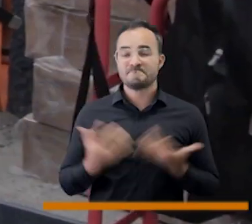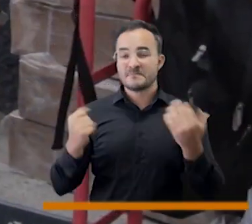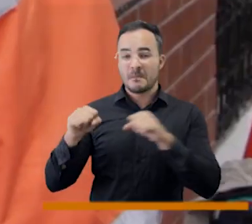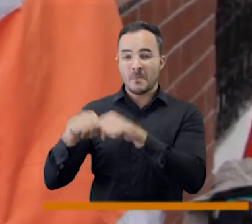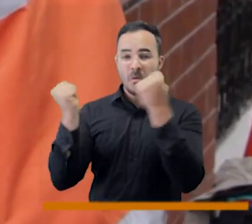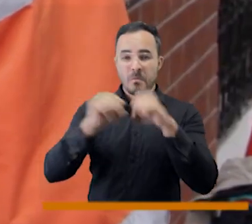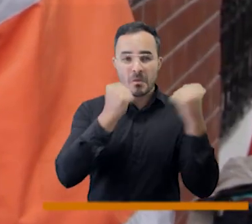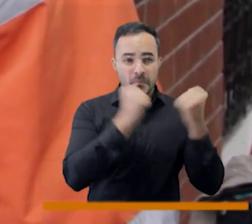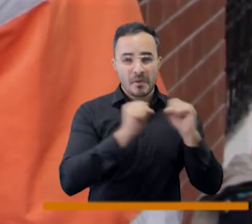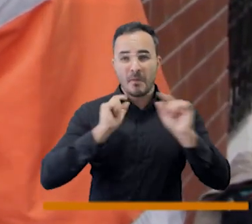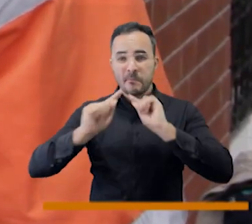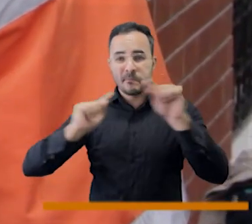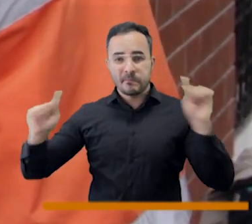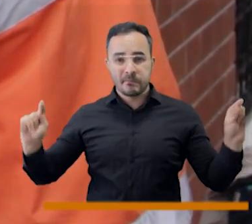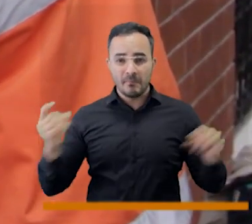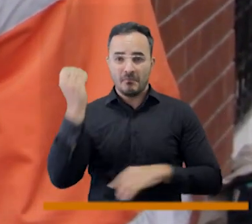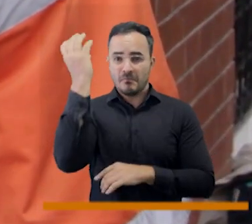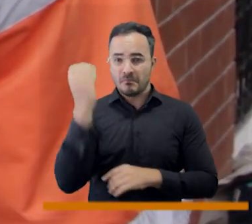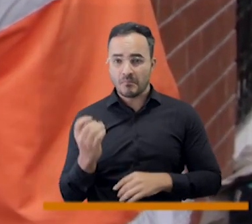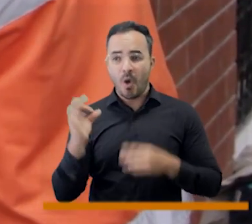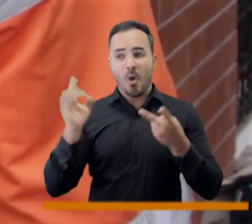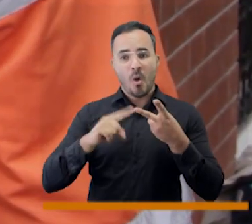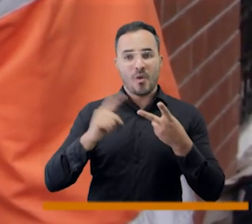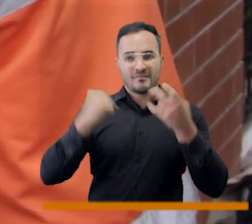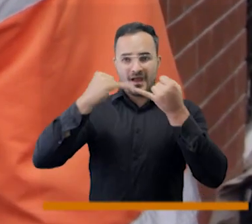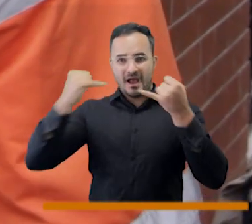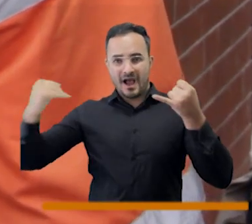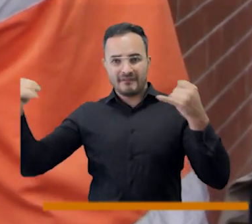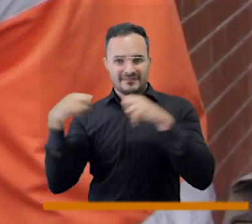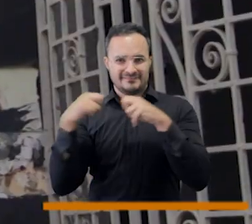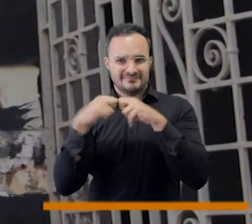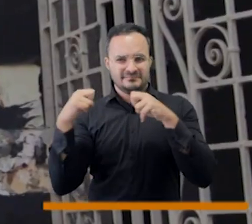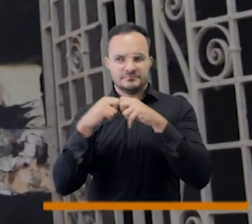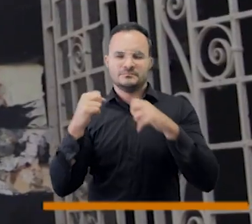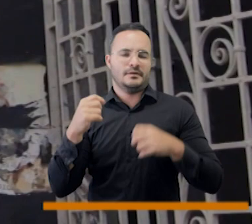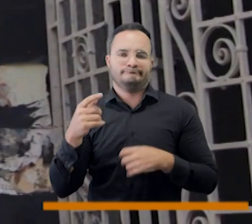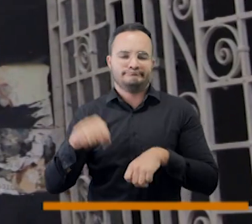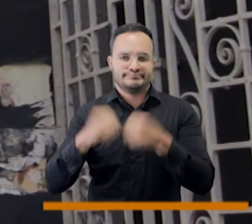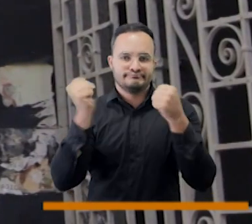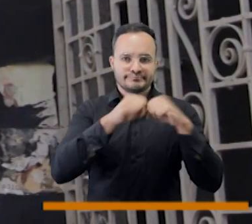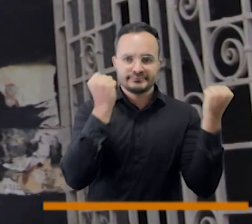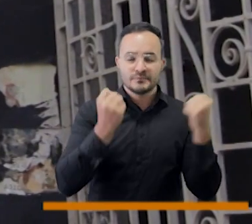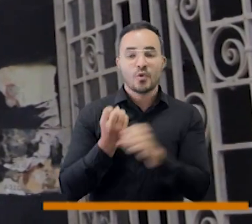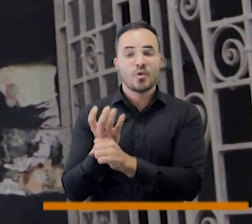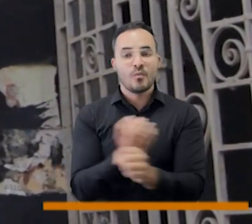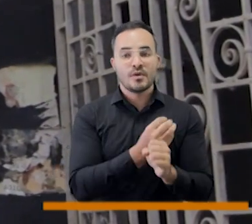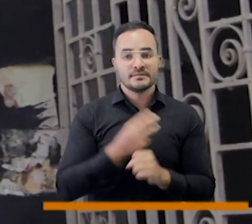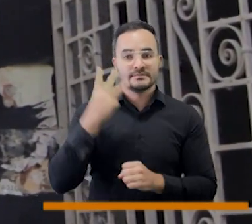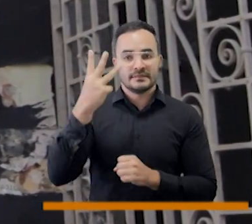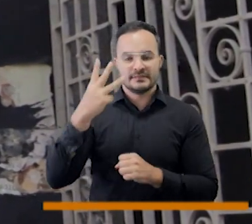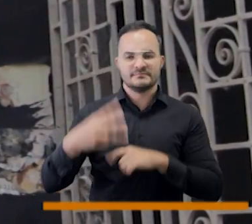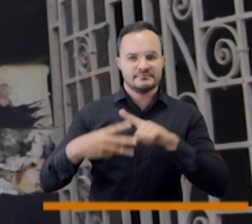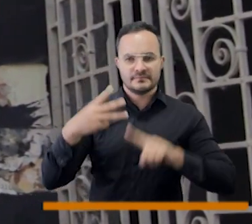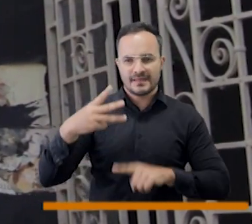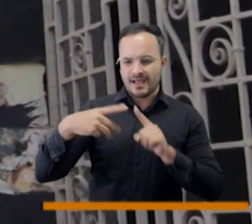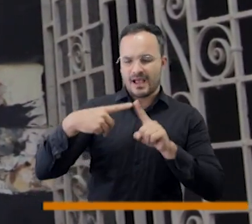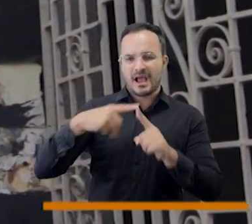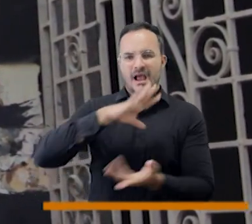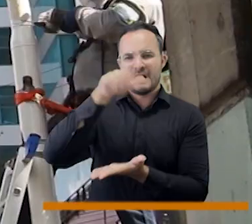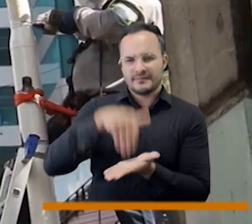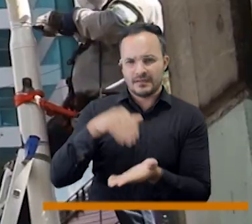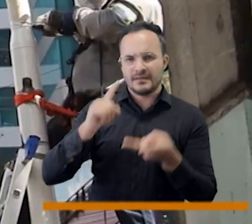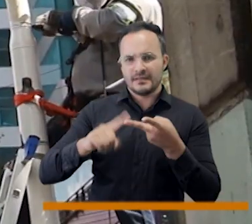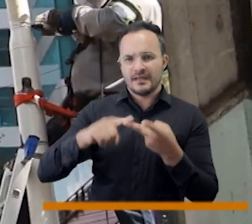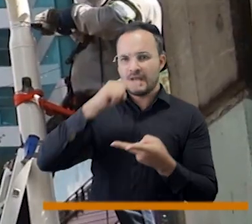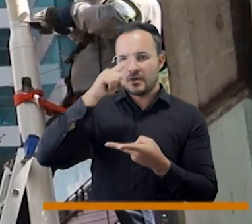Son daños en los controladores y en robo de cables de potencia. Las tres comunas más afectadas son La